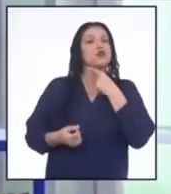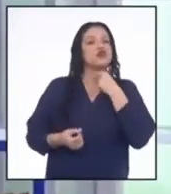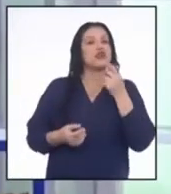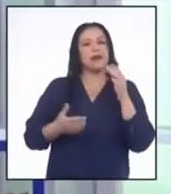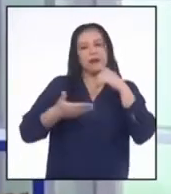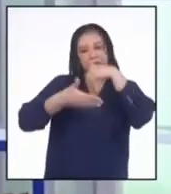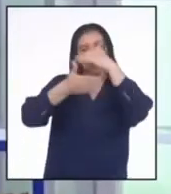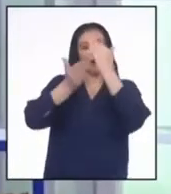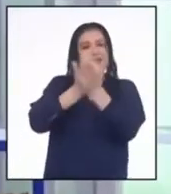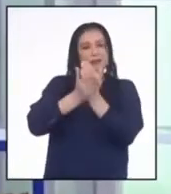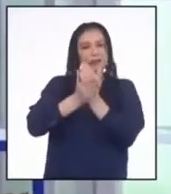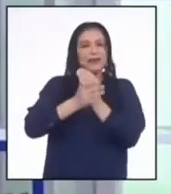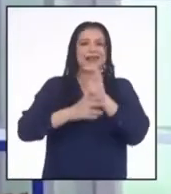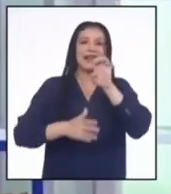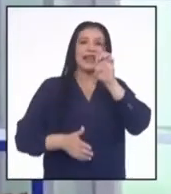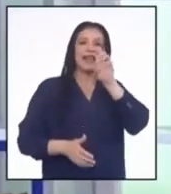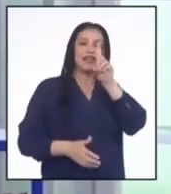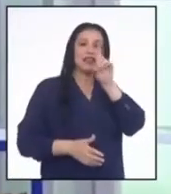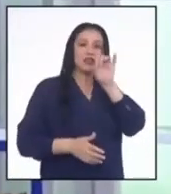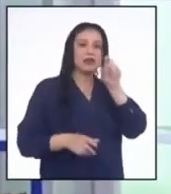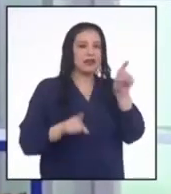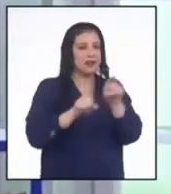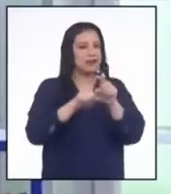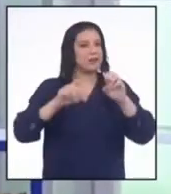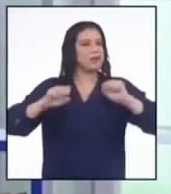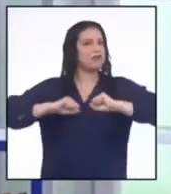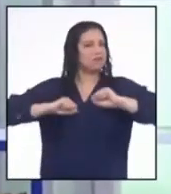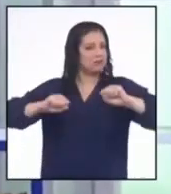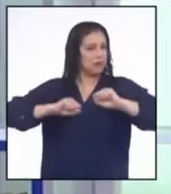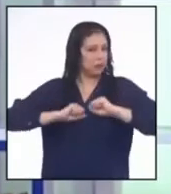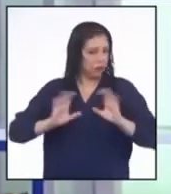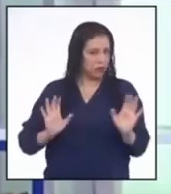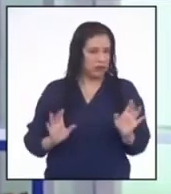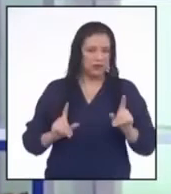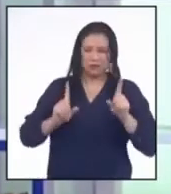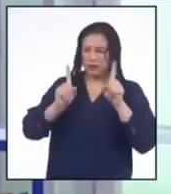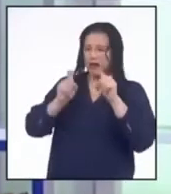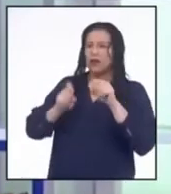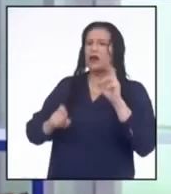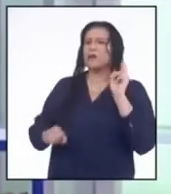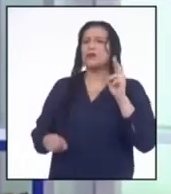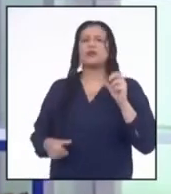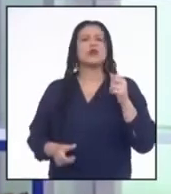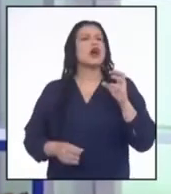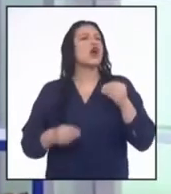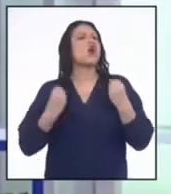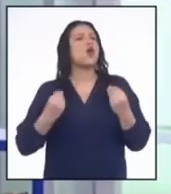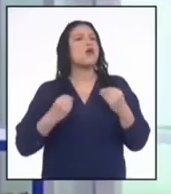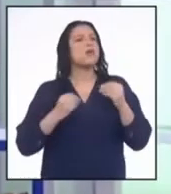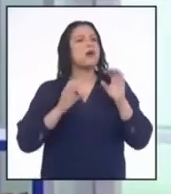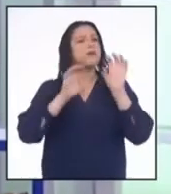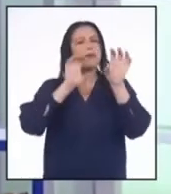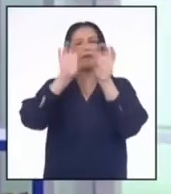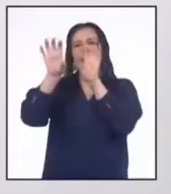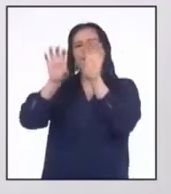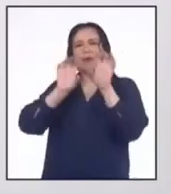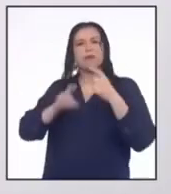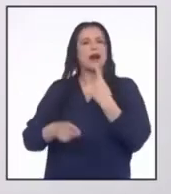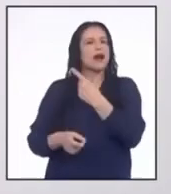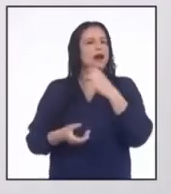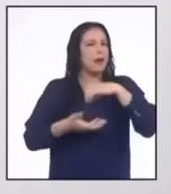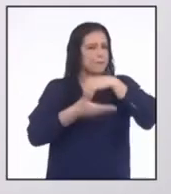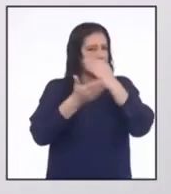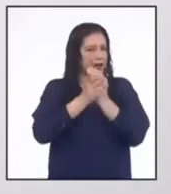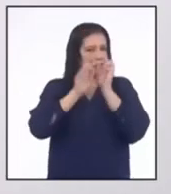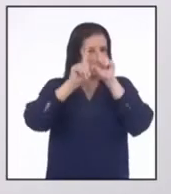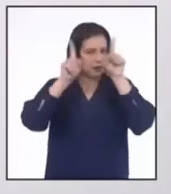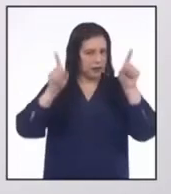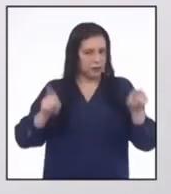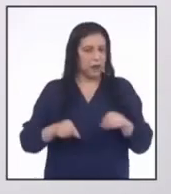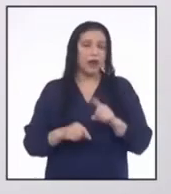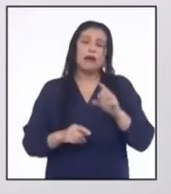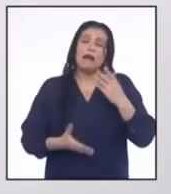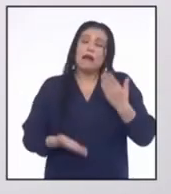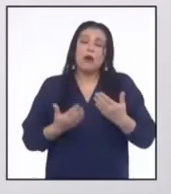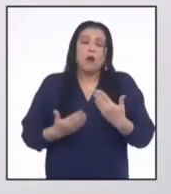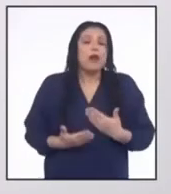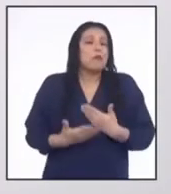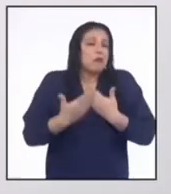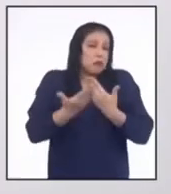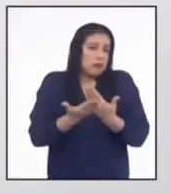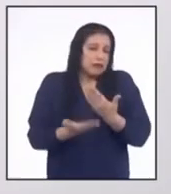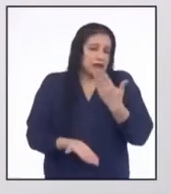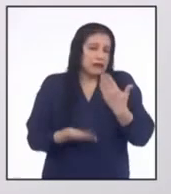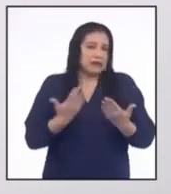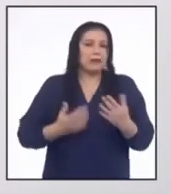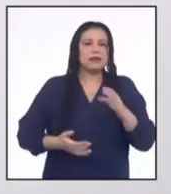las secciones editorial y deportes. Profesora, ¿cómo deberán estar distribuidas las secciones? Una propuesta puede